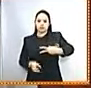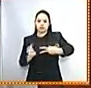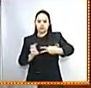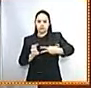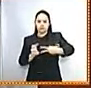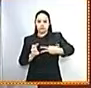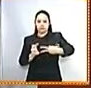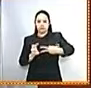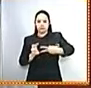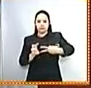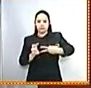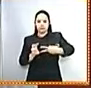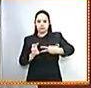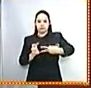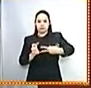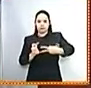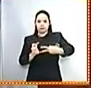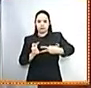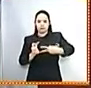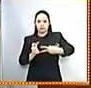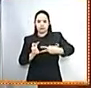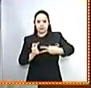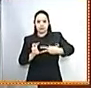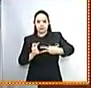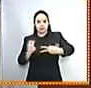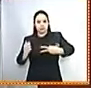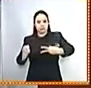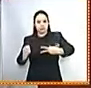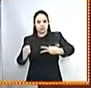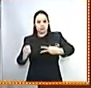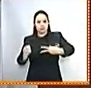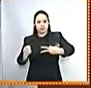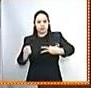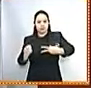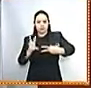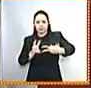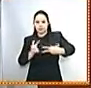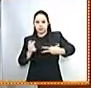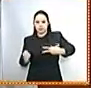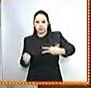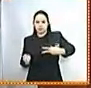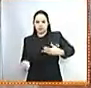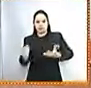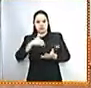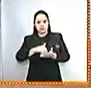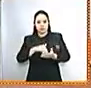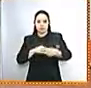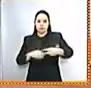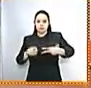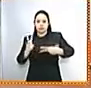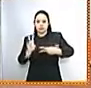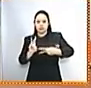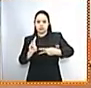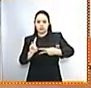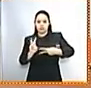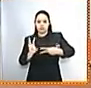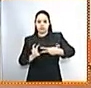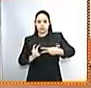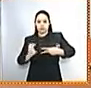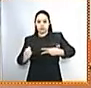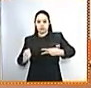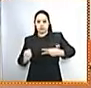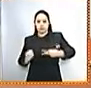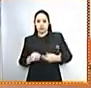6, siguiente dígito. Es el 0, segundo número premiado, 60. Repito, 17 y